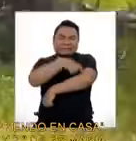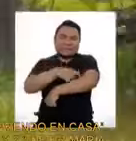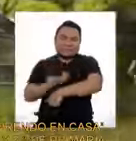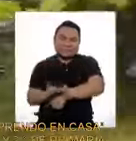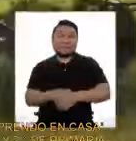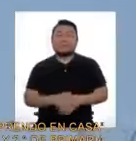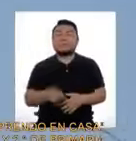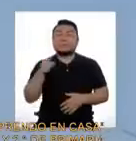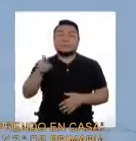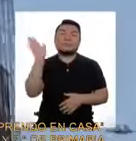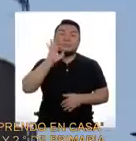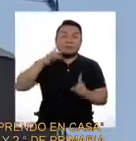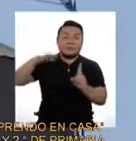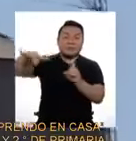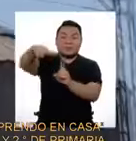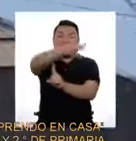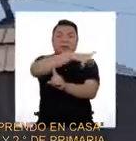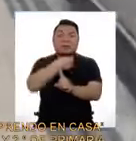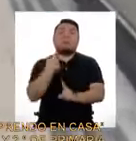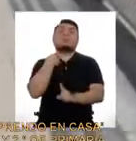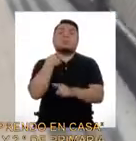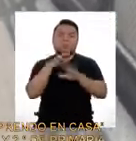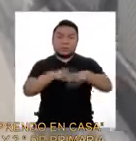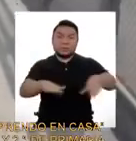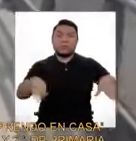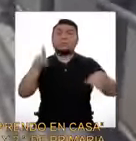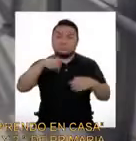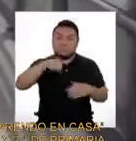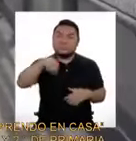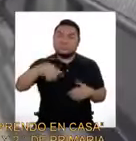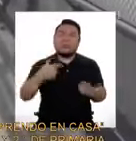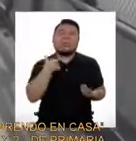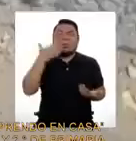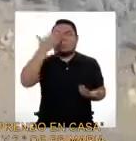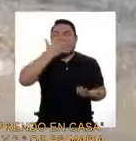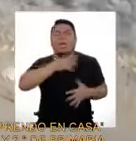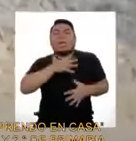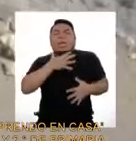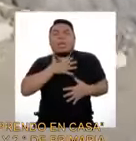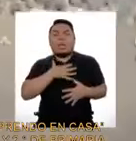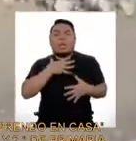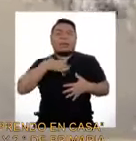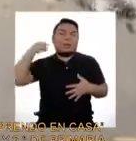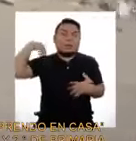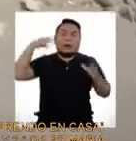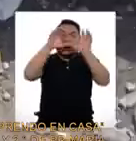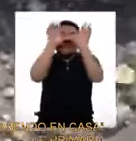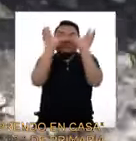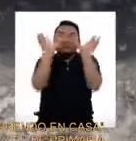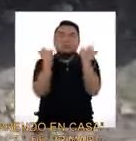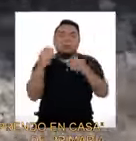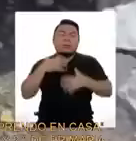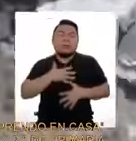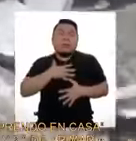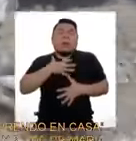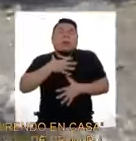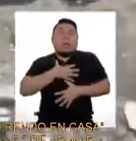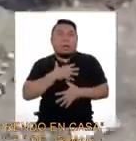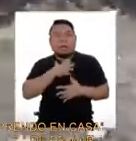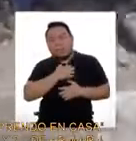La contaminación ambiental nos afecta a los niños de tal forma que podemos dañarnos nuestros pulmones, nuestras